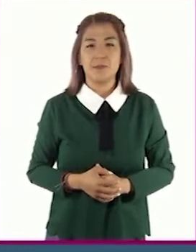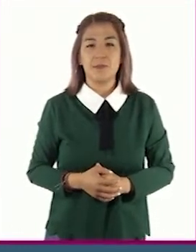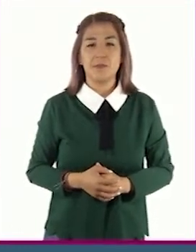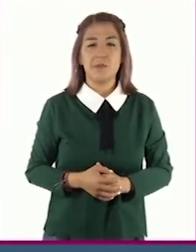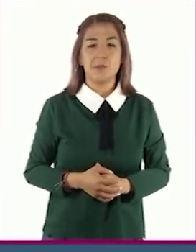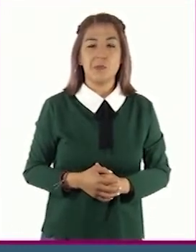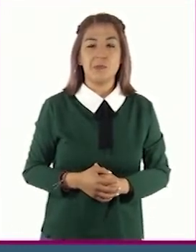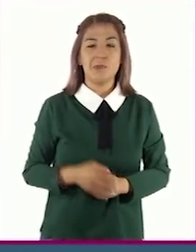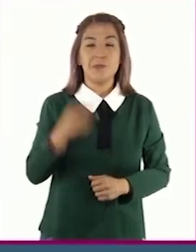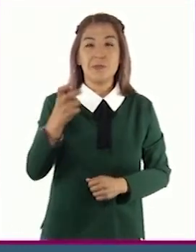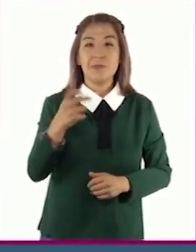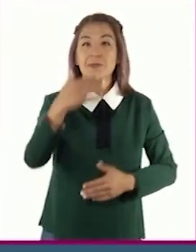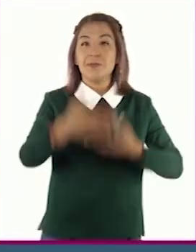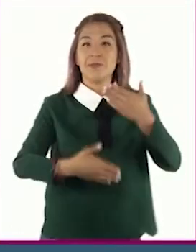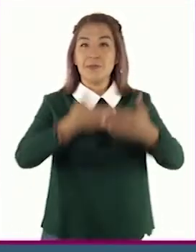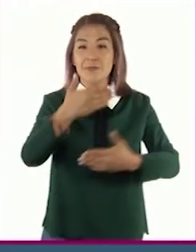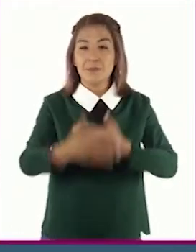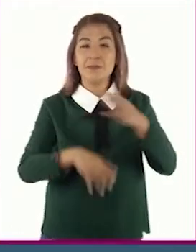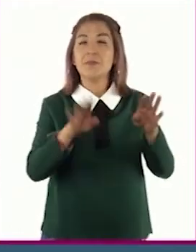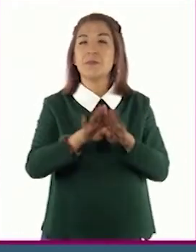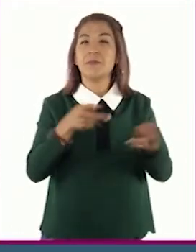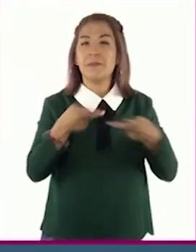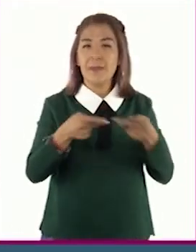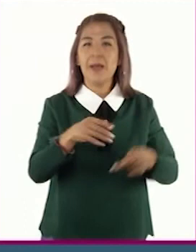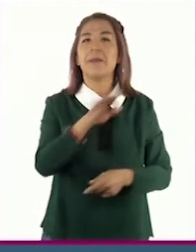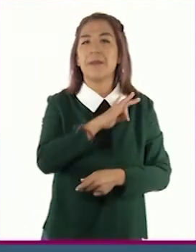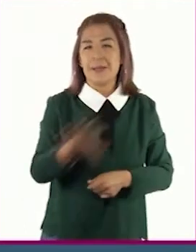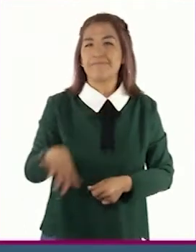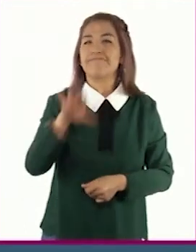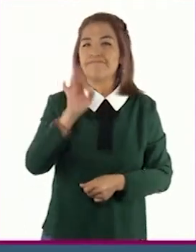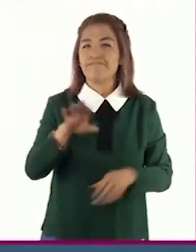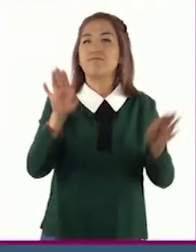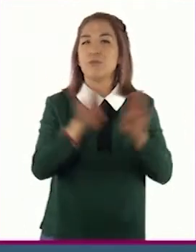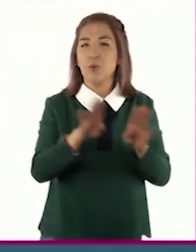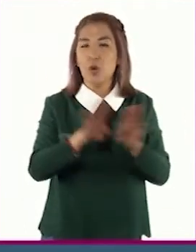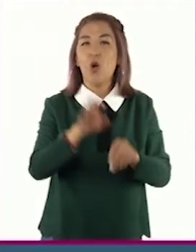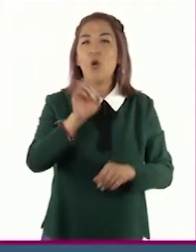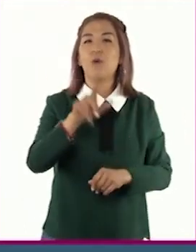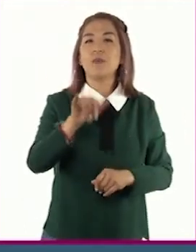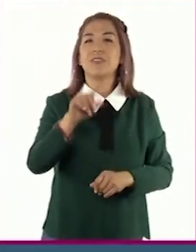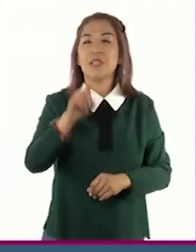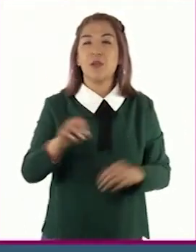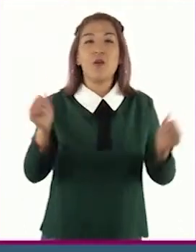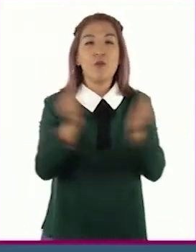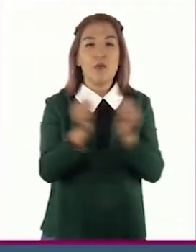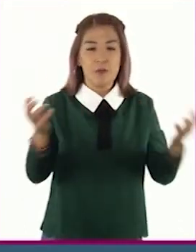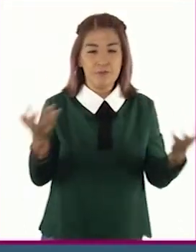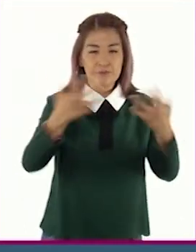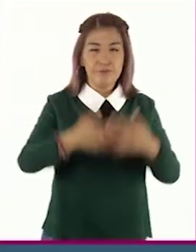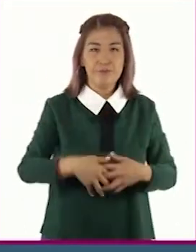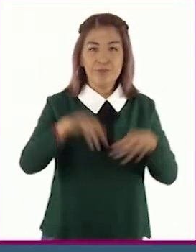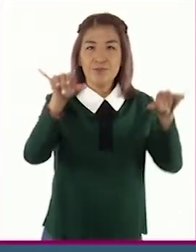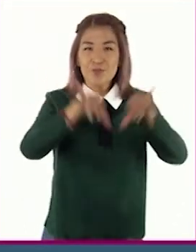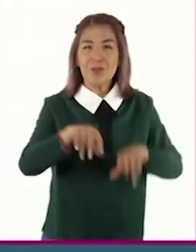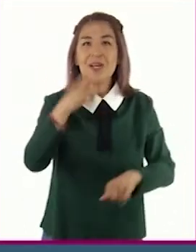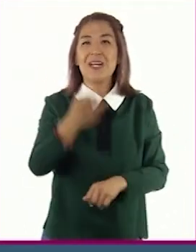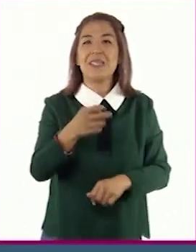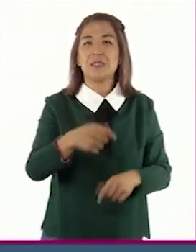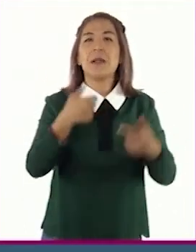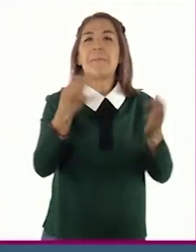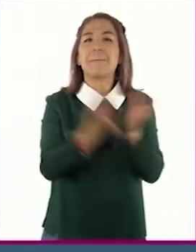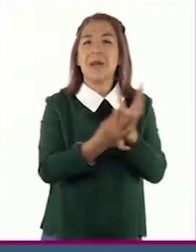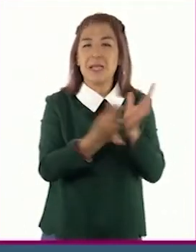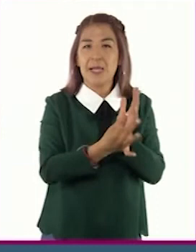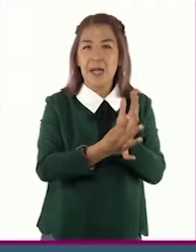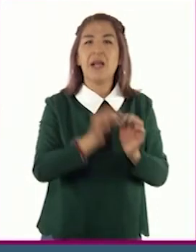Con este procedimiento podemos obtener las fórmulas de los óxidos que se forman con los demás metales de este grupo.